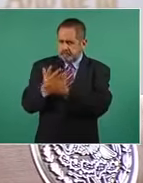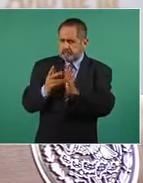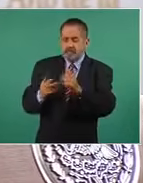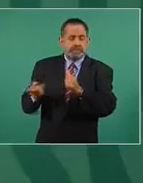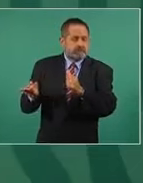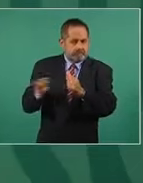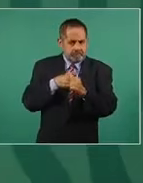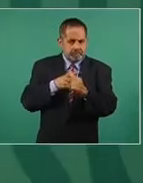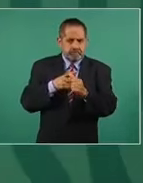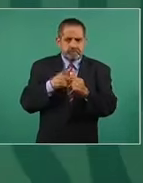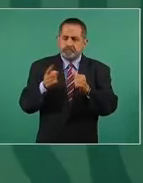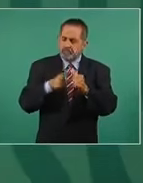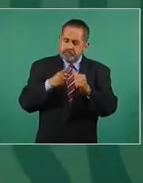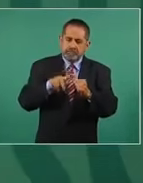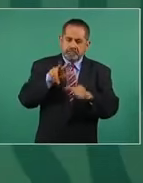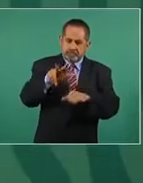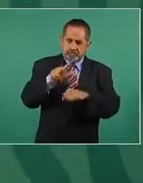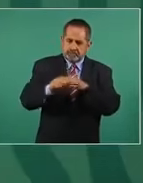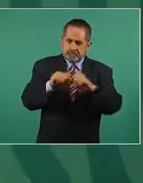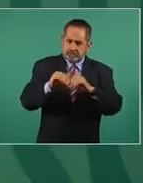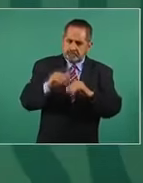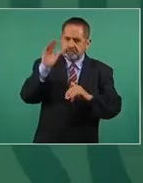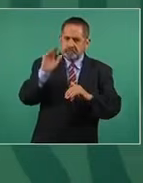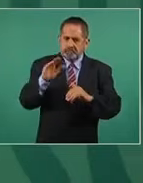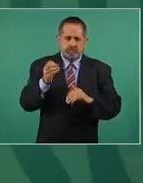lo primero es